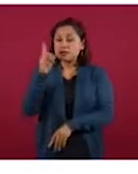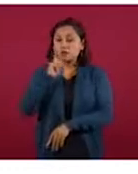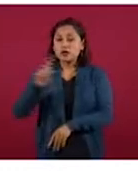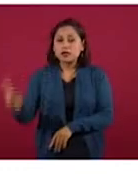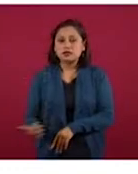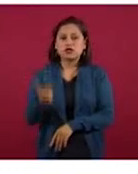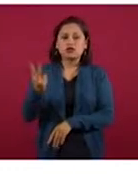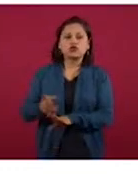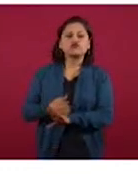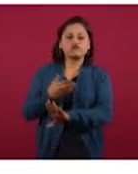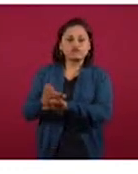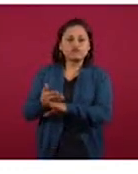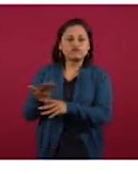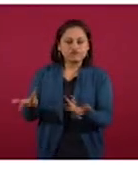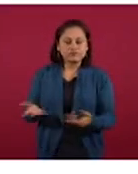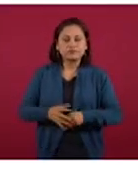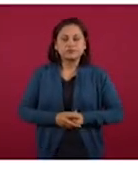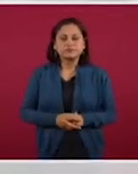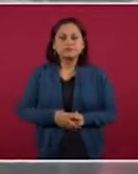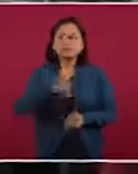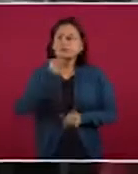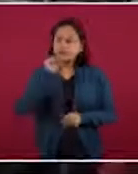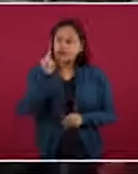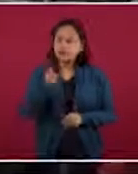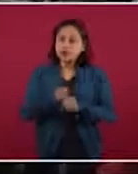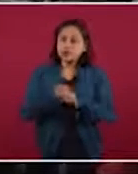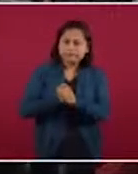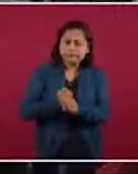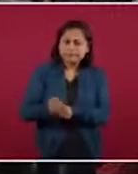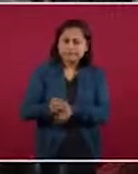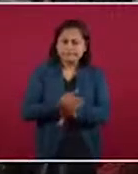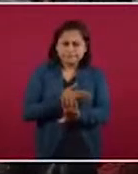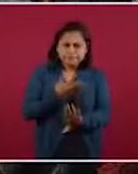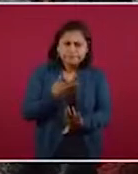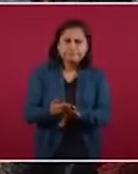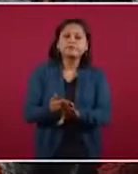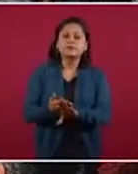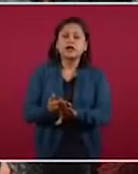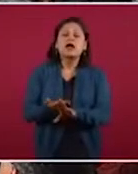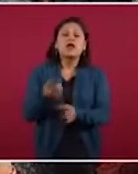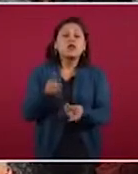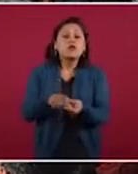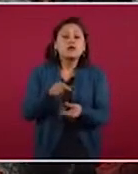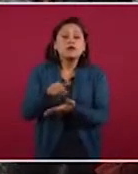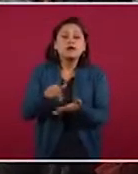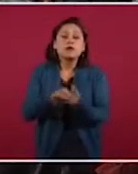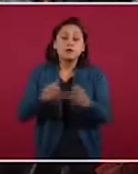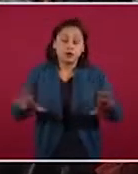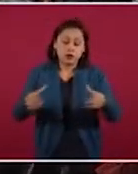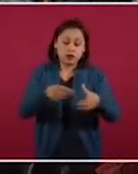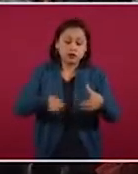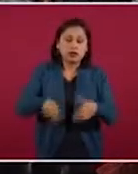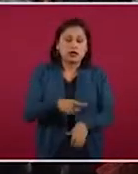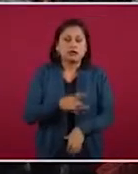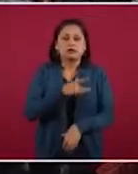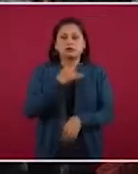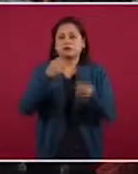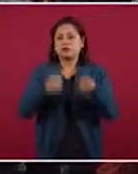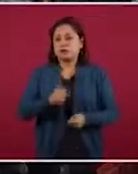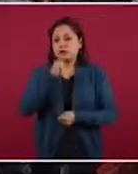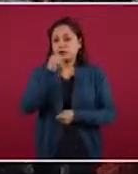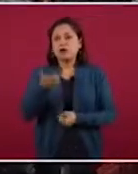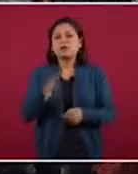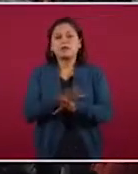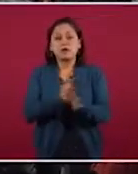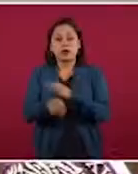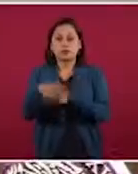También nos enfrentamos a esta violencia en los espacios donde deberíamos estar más seguras. 10% de las mujeres en México han sido agredidas en